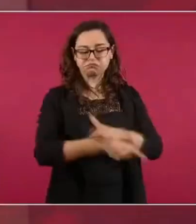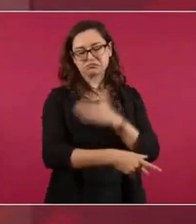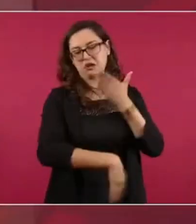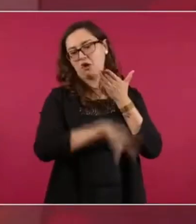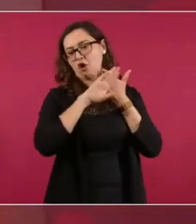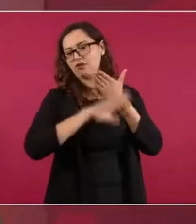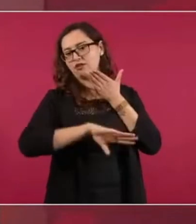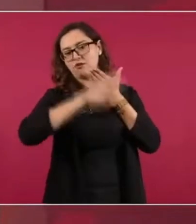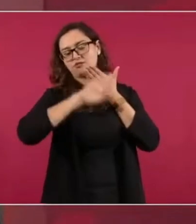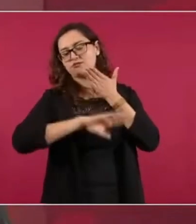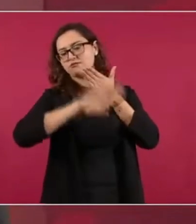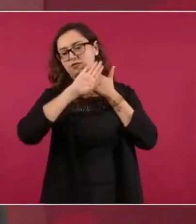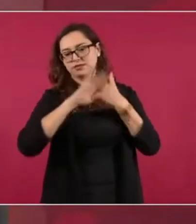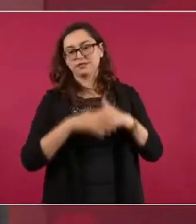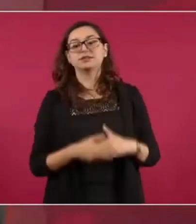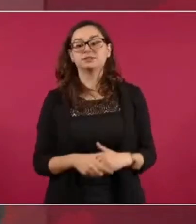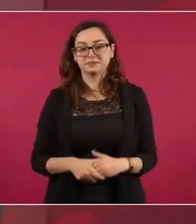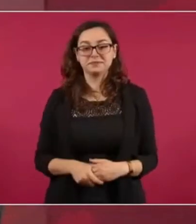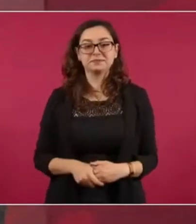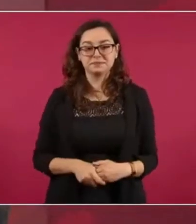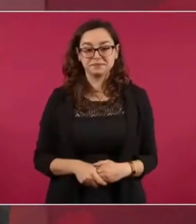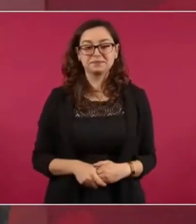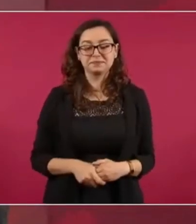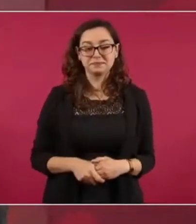porque hay que ver